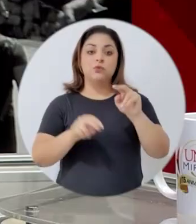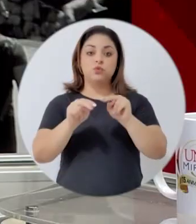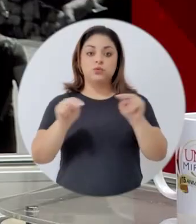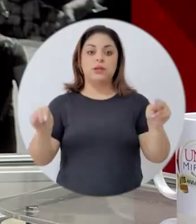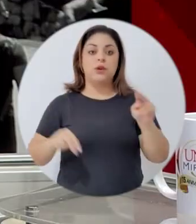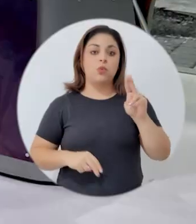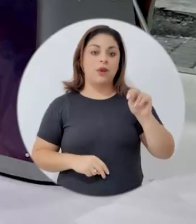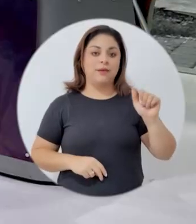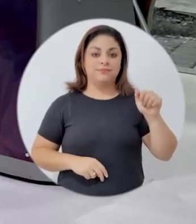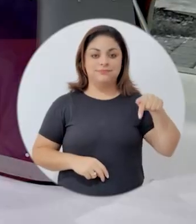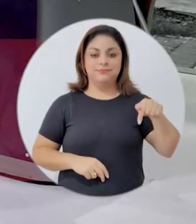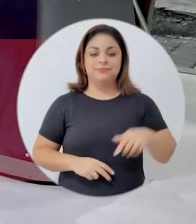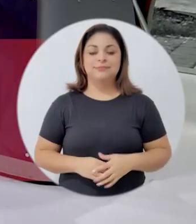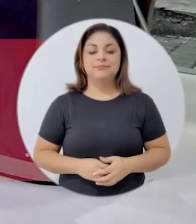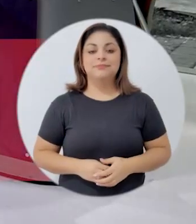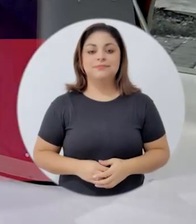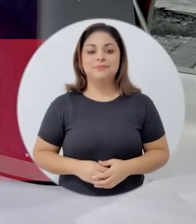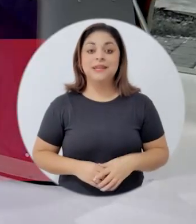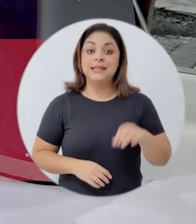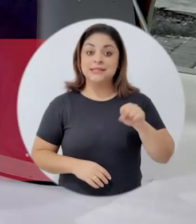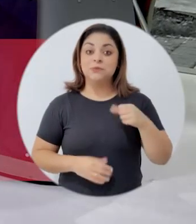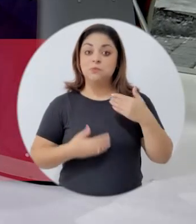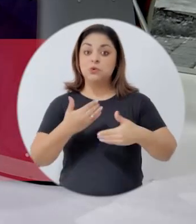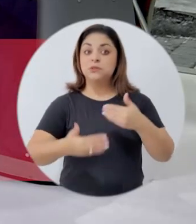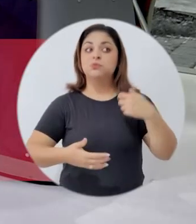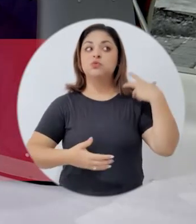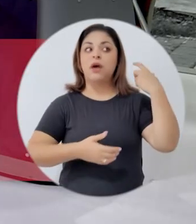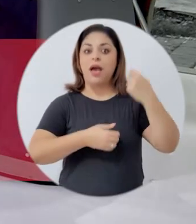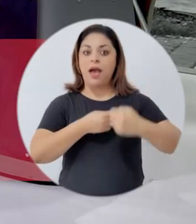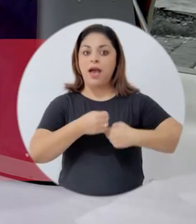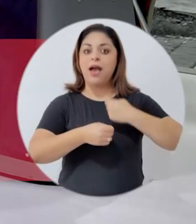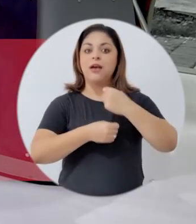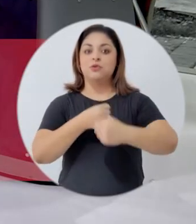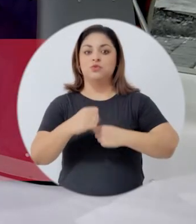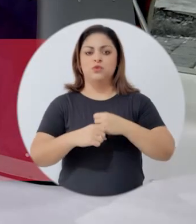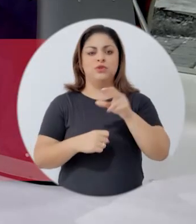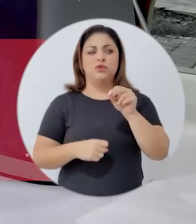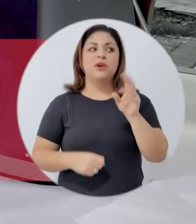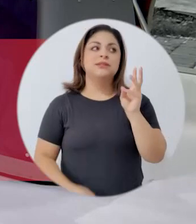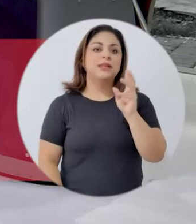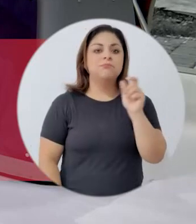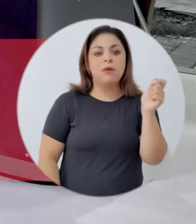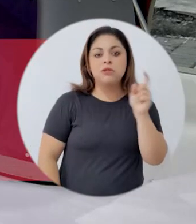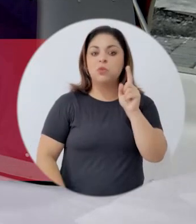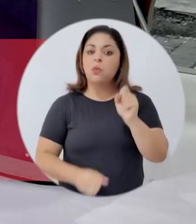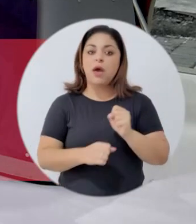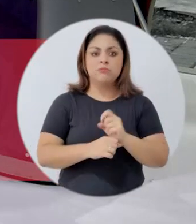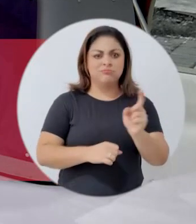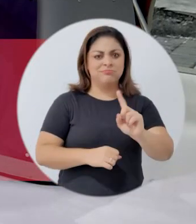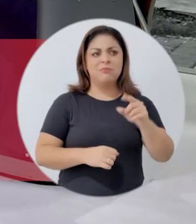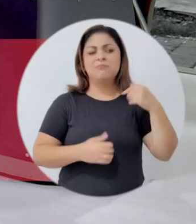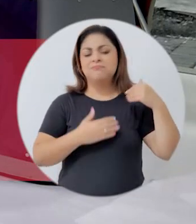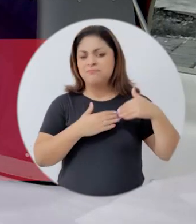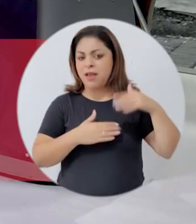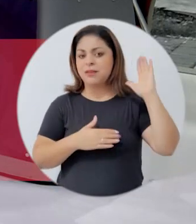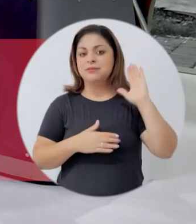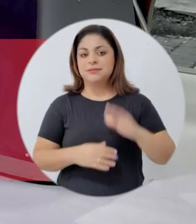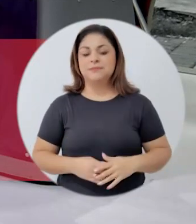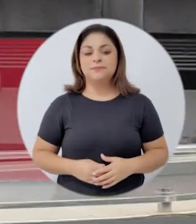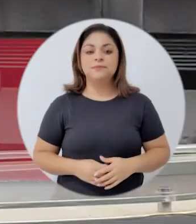Sí, exactamente. Ha sido un proceso de muchos años. A nosotros no nos tomó 6 meses o un año, nos tomó un poquito